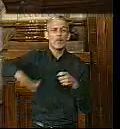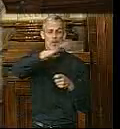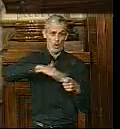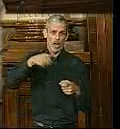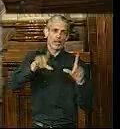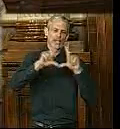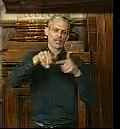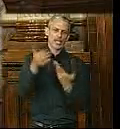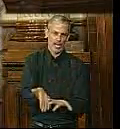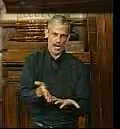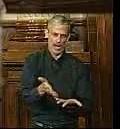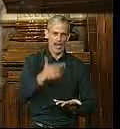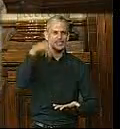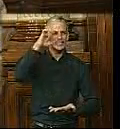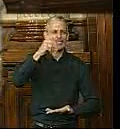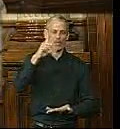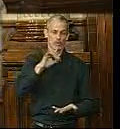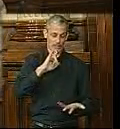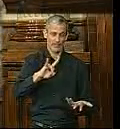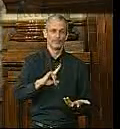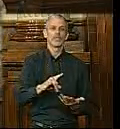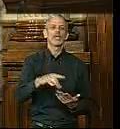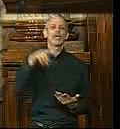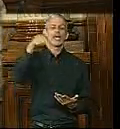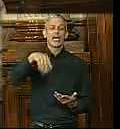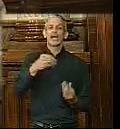canal. Entonces, te pregunto,